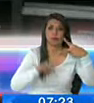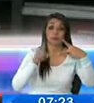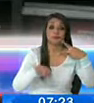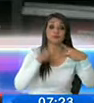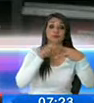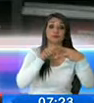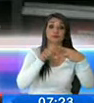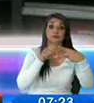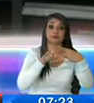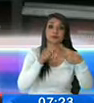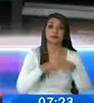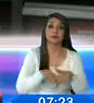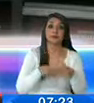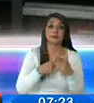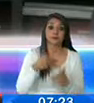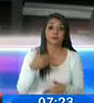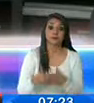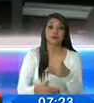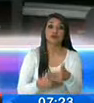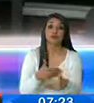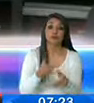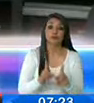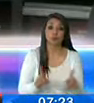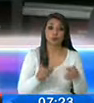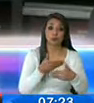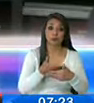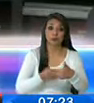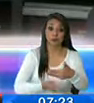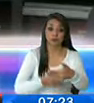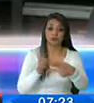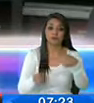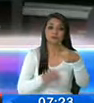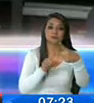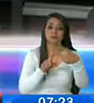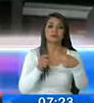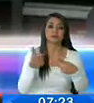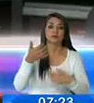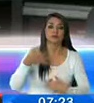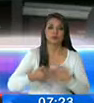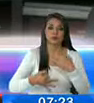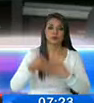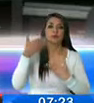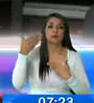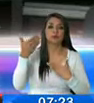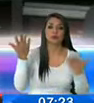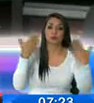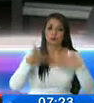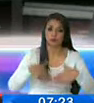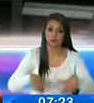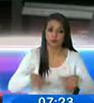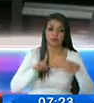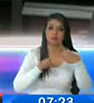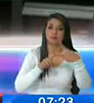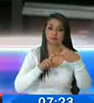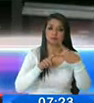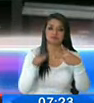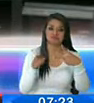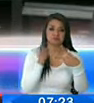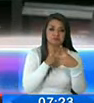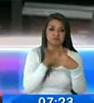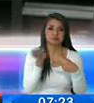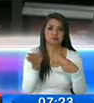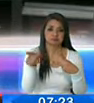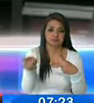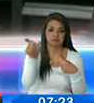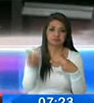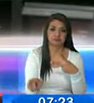que ocurre cuando se inicia un procedimiento documental, y el otro, que es a través del enjuiciamiento político, que sería este el segundo camino por el cual